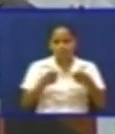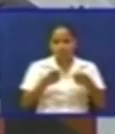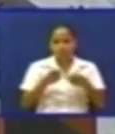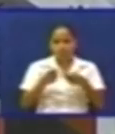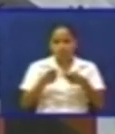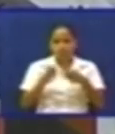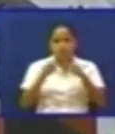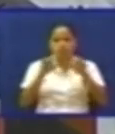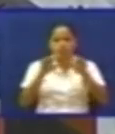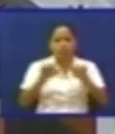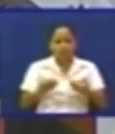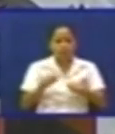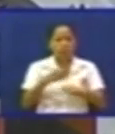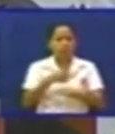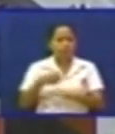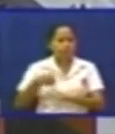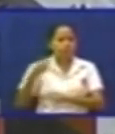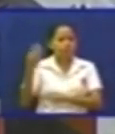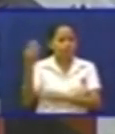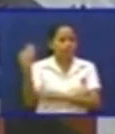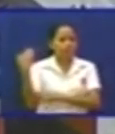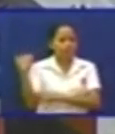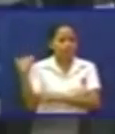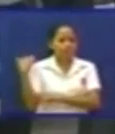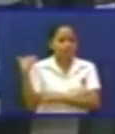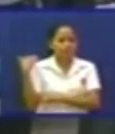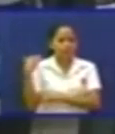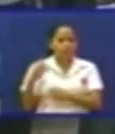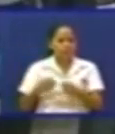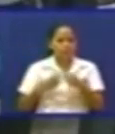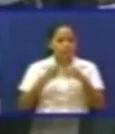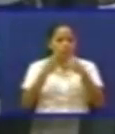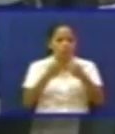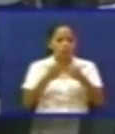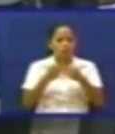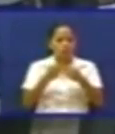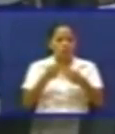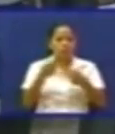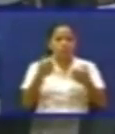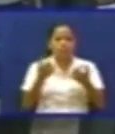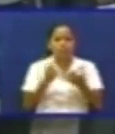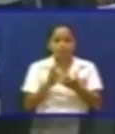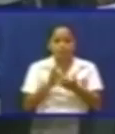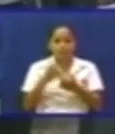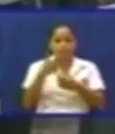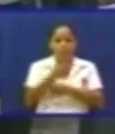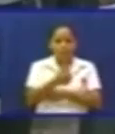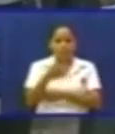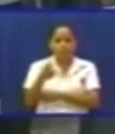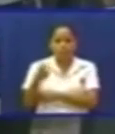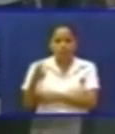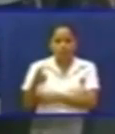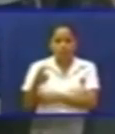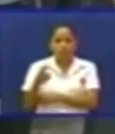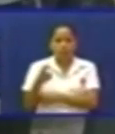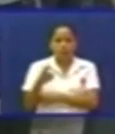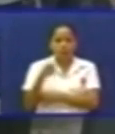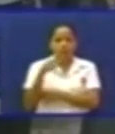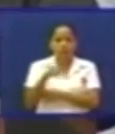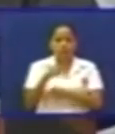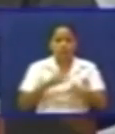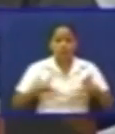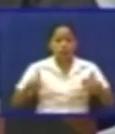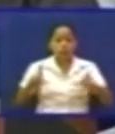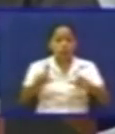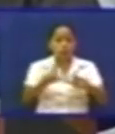que ya lo venía ejerciendo por la fuerza de las armas, venía ejerciendo el dominio sobre ese